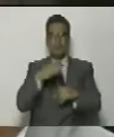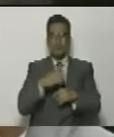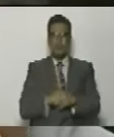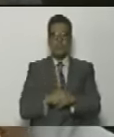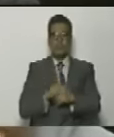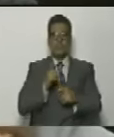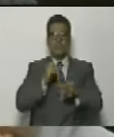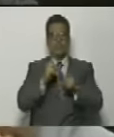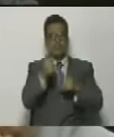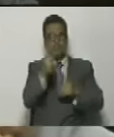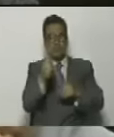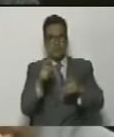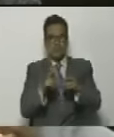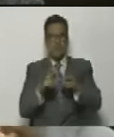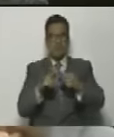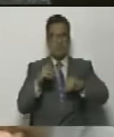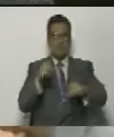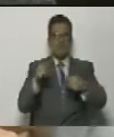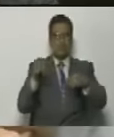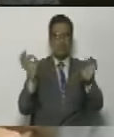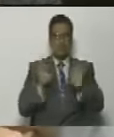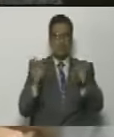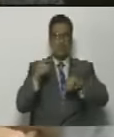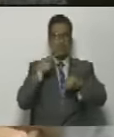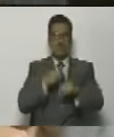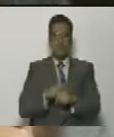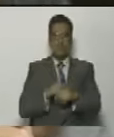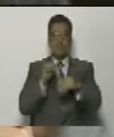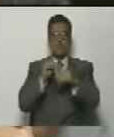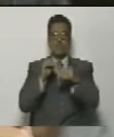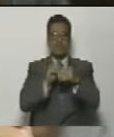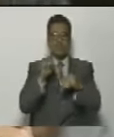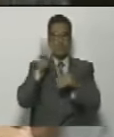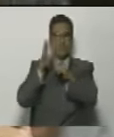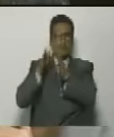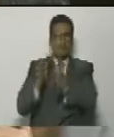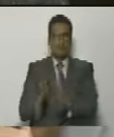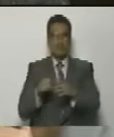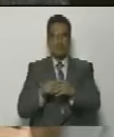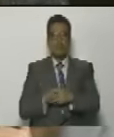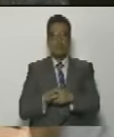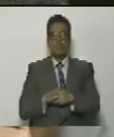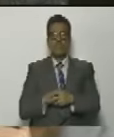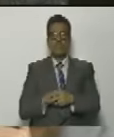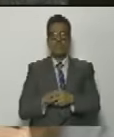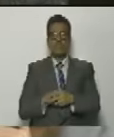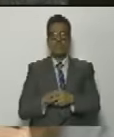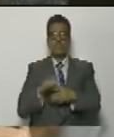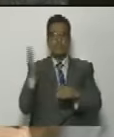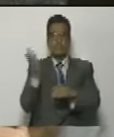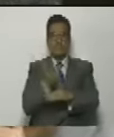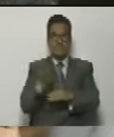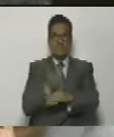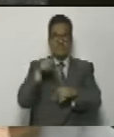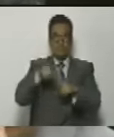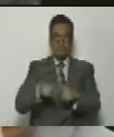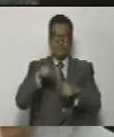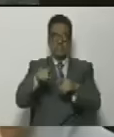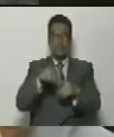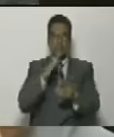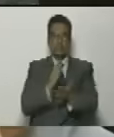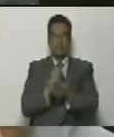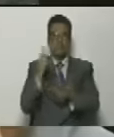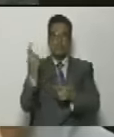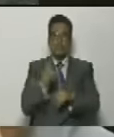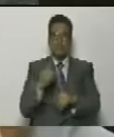de unos pocos que no merecen ni siquiera llamarse venezolanos con las sanciones unilaterales extranjeras